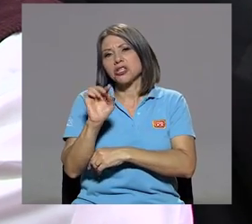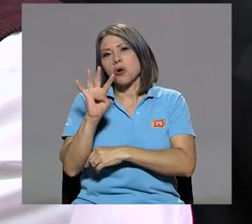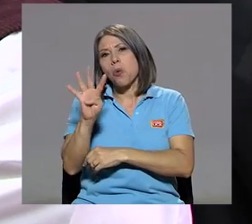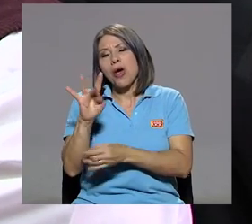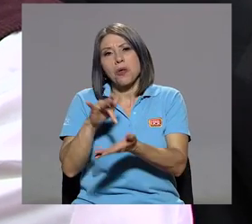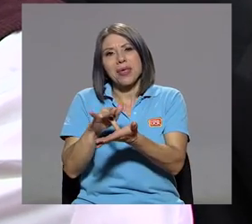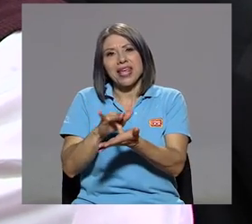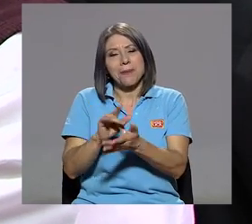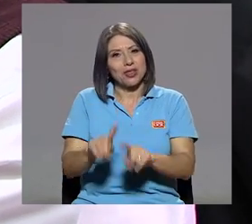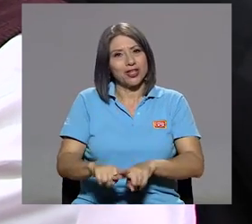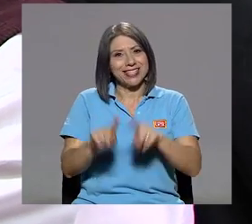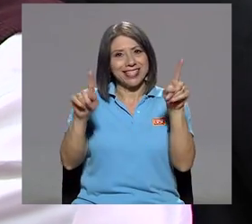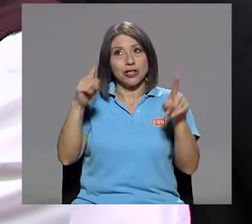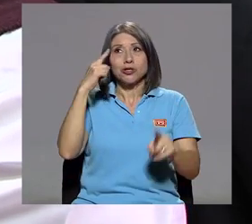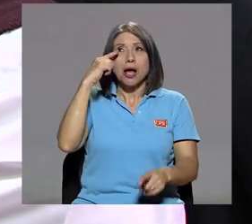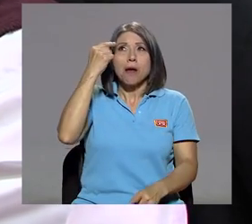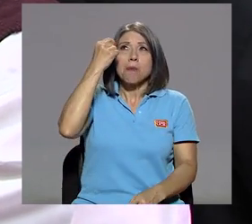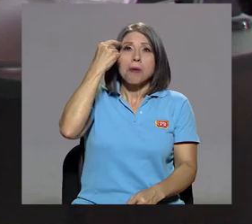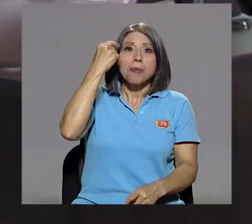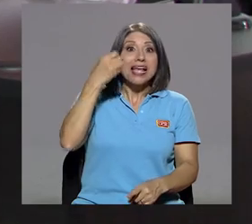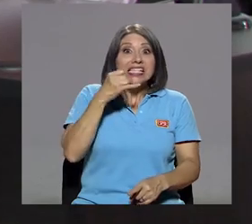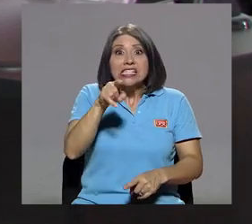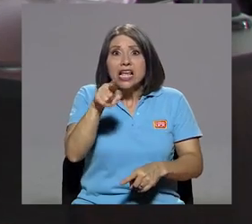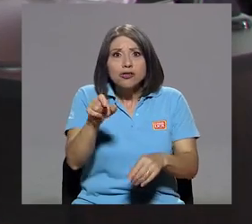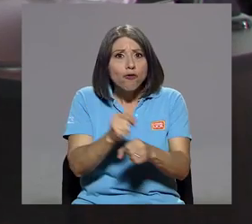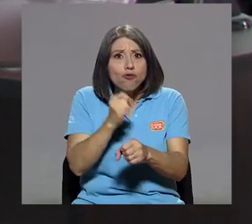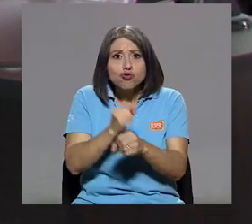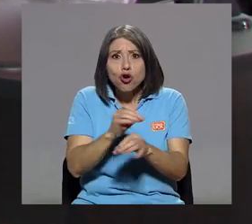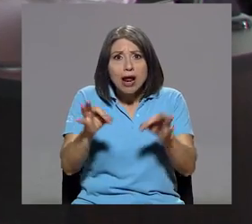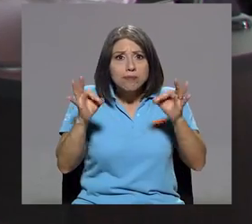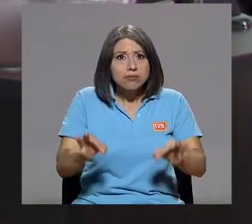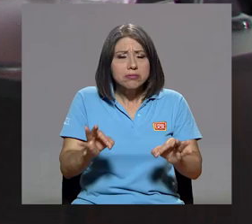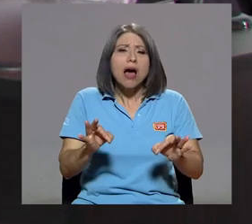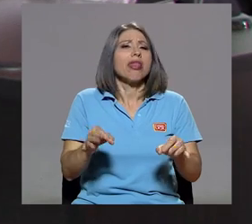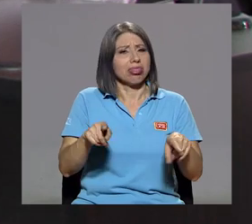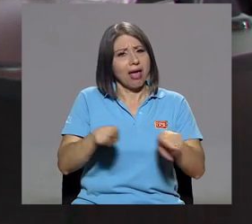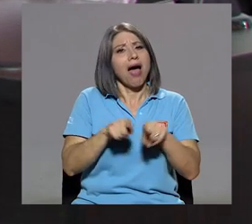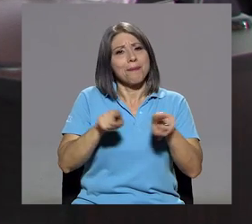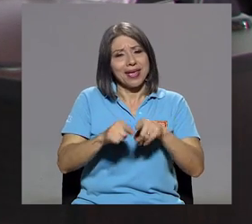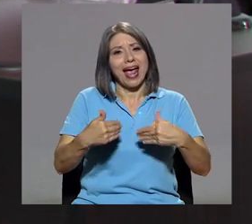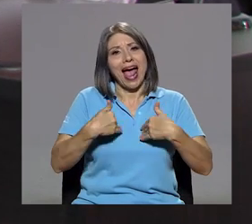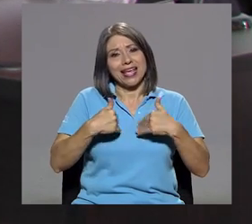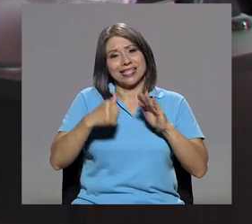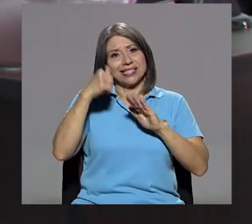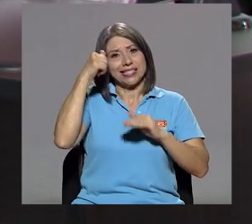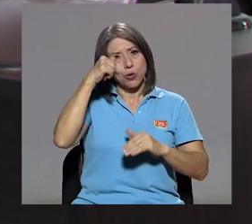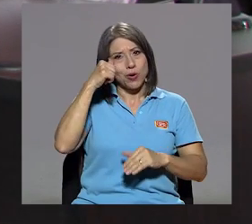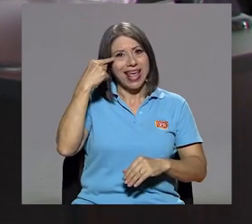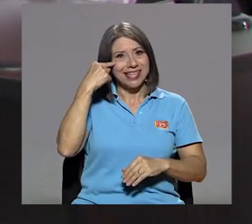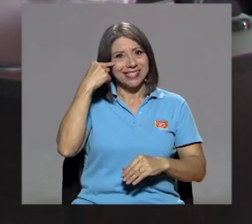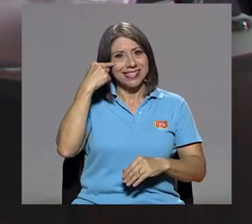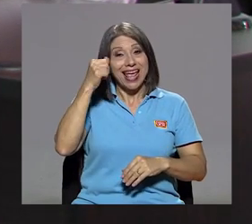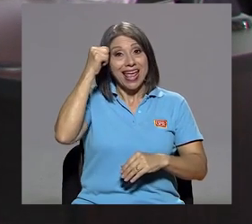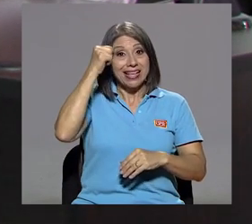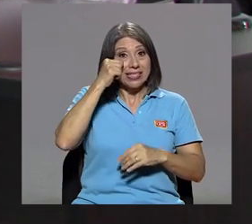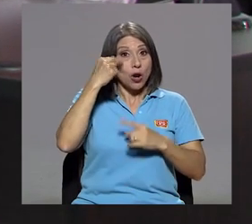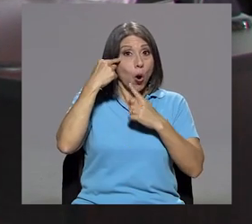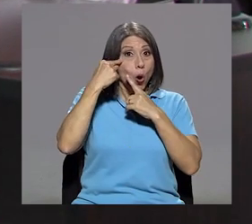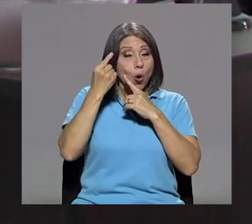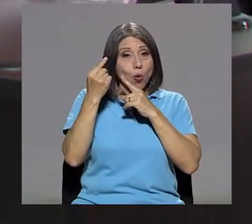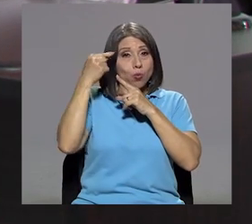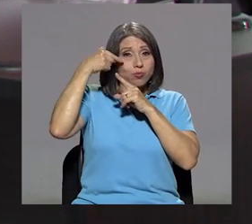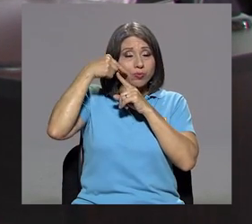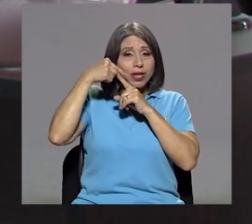medicamentos distintos. Si eso no funciona, existen cirugías también, okay, donde se colocan, digamos, implantes dentro del ojo